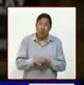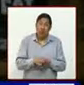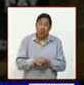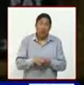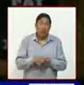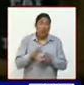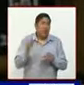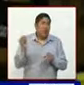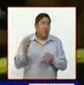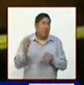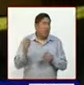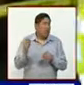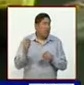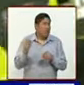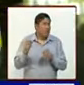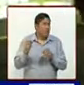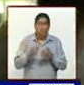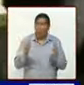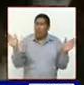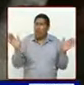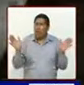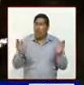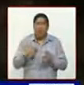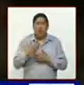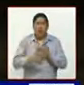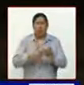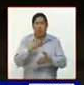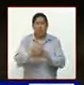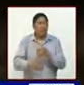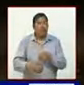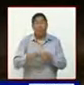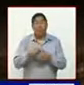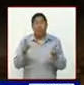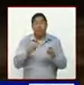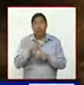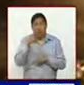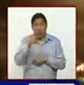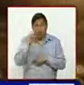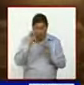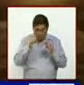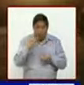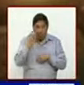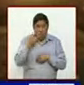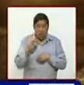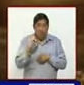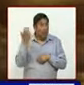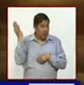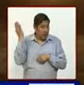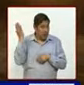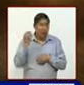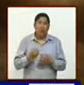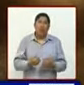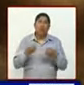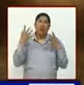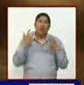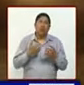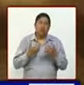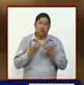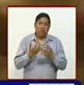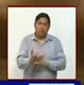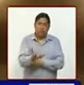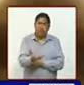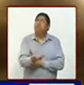estaba inhabilitada y que se habilitó los pasos correspondientes. Pero tú puedes observar ahí está gran cantidad de